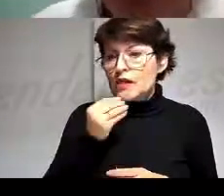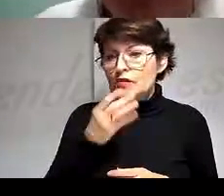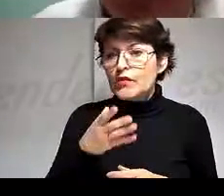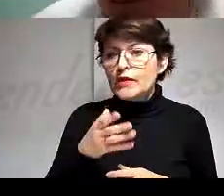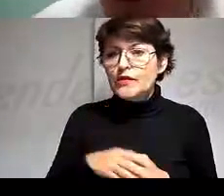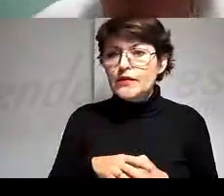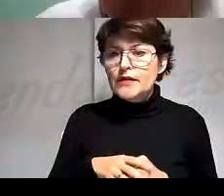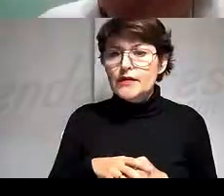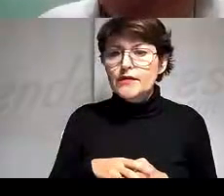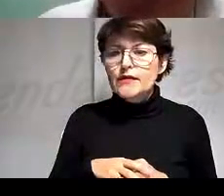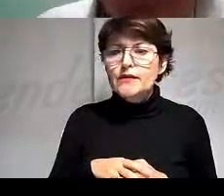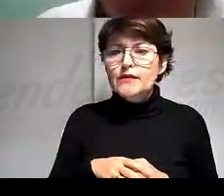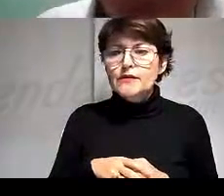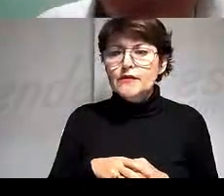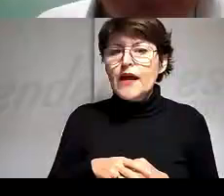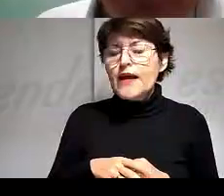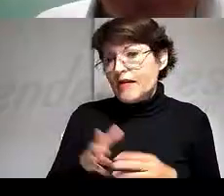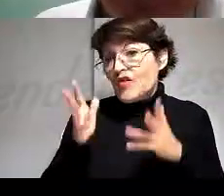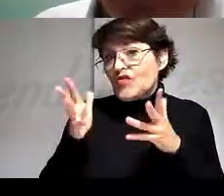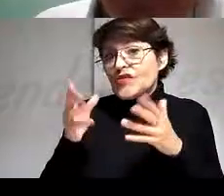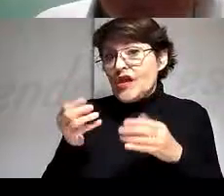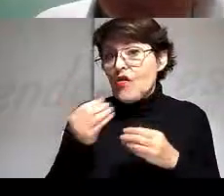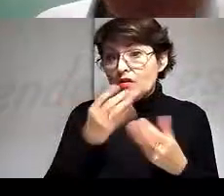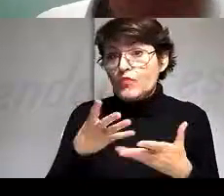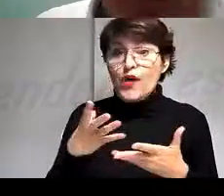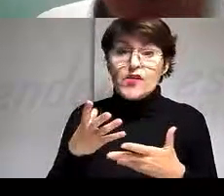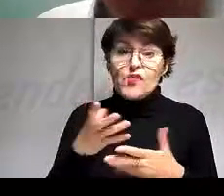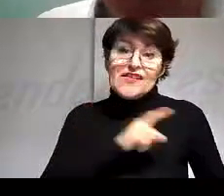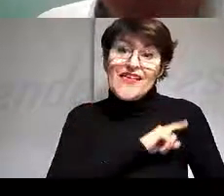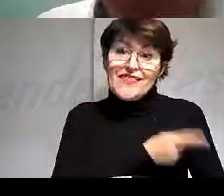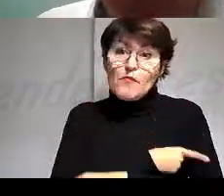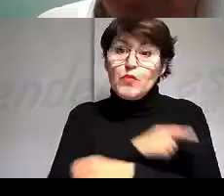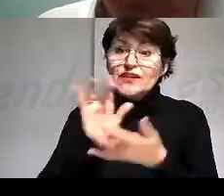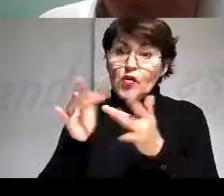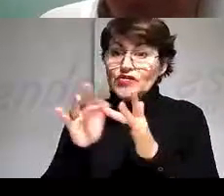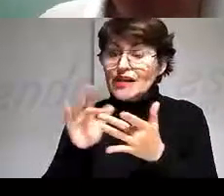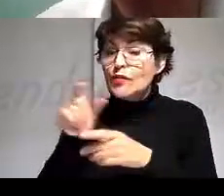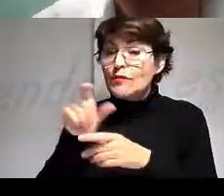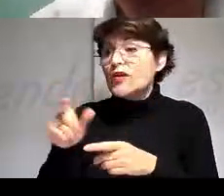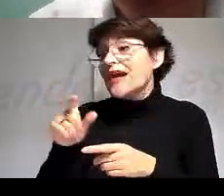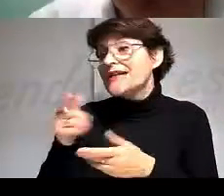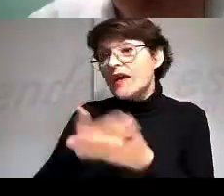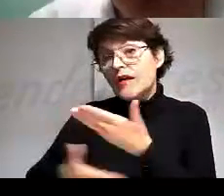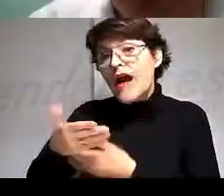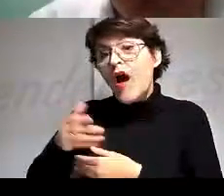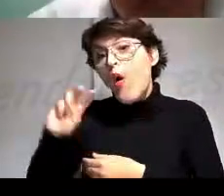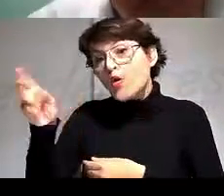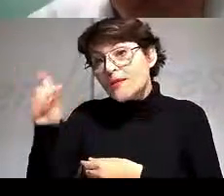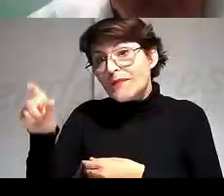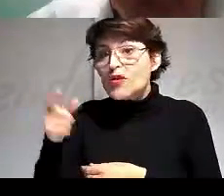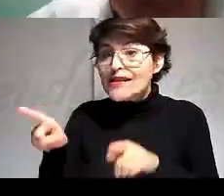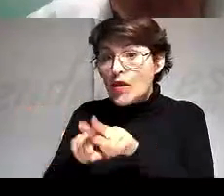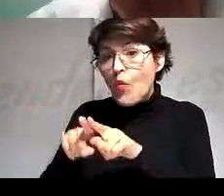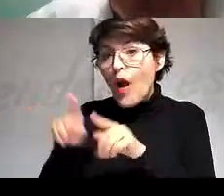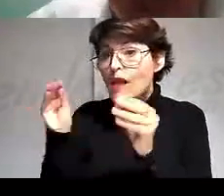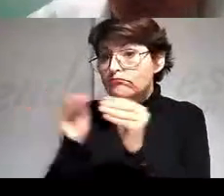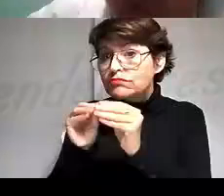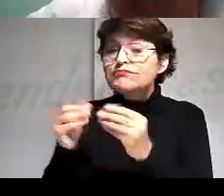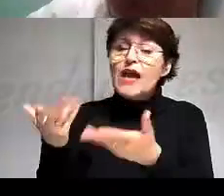yo para recomendaros o no, pero que siempre que podáis interaccionéis con otra gente porque eso os va a venir fenomenal